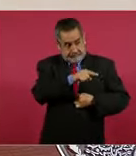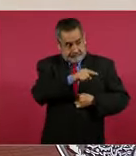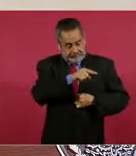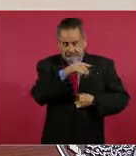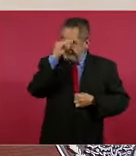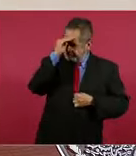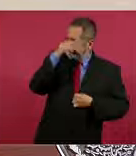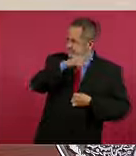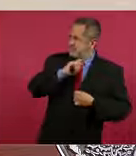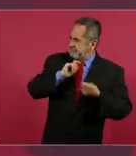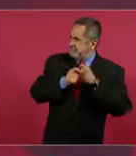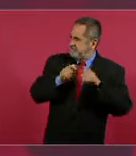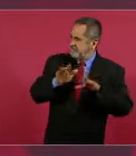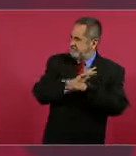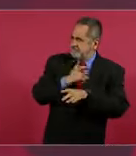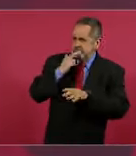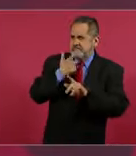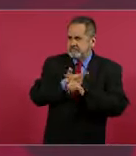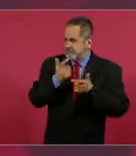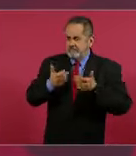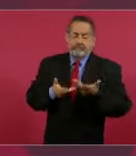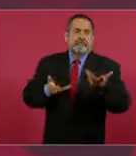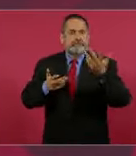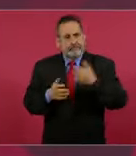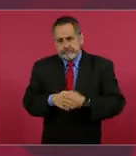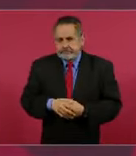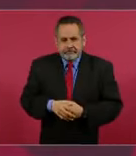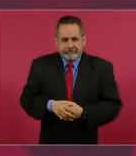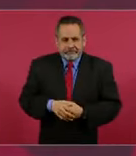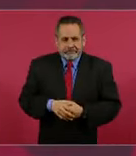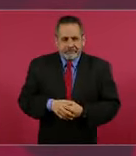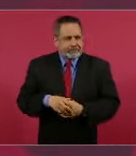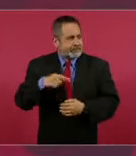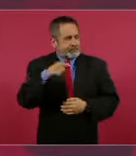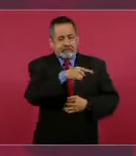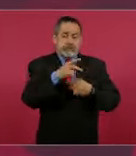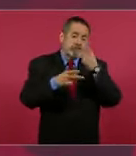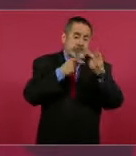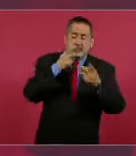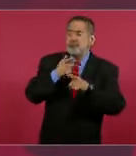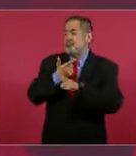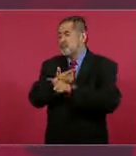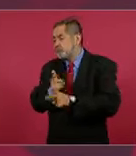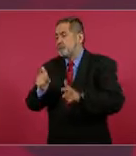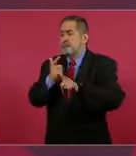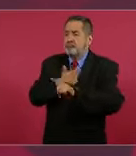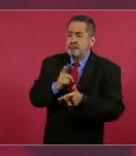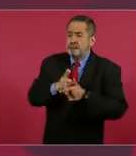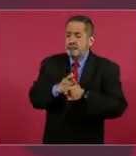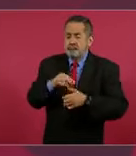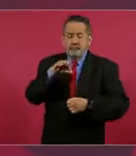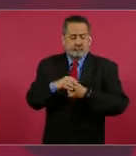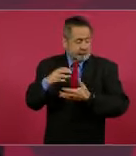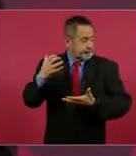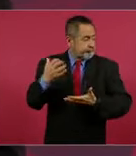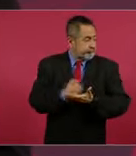pensando de que iba a haber un cambio y que la libertad, imagínense utilizar el discurso de la libertad y después